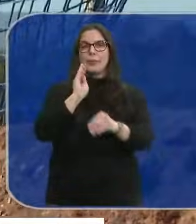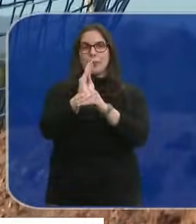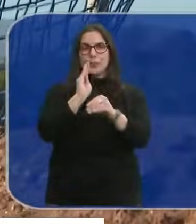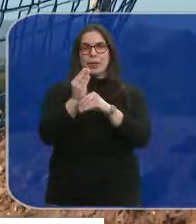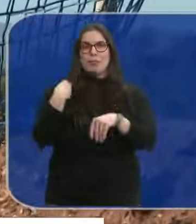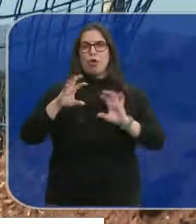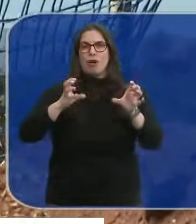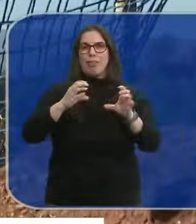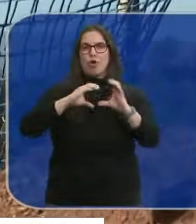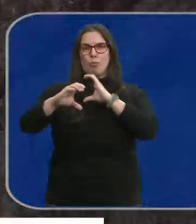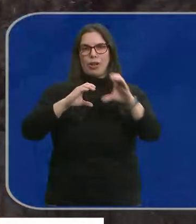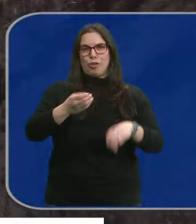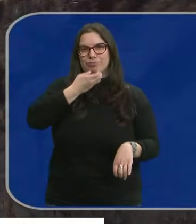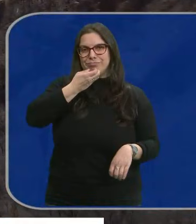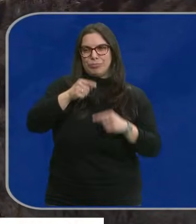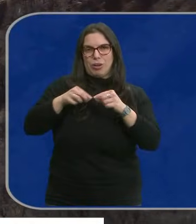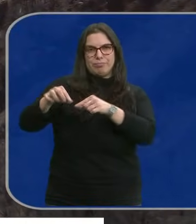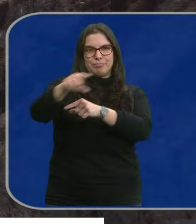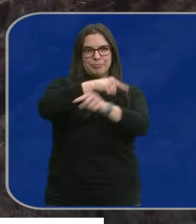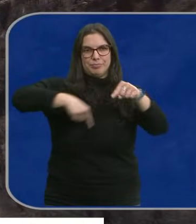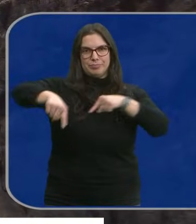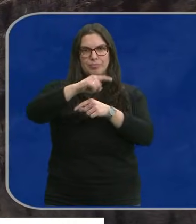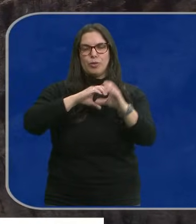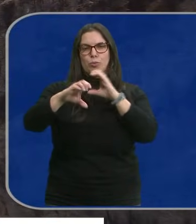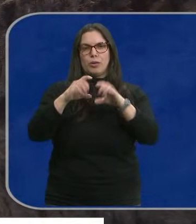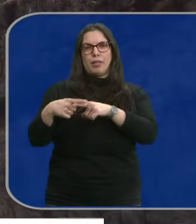de radiocomunicaciones del operativo de incendios forestales.